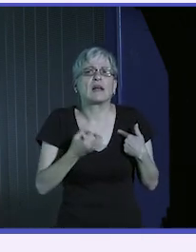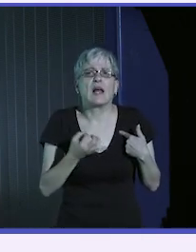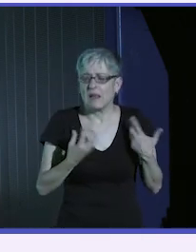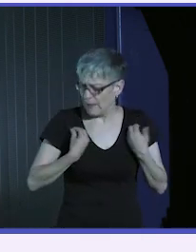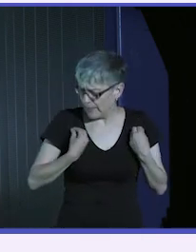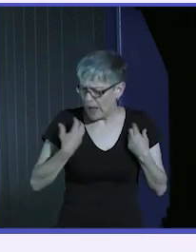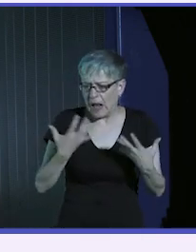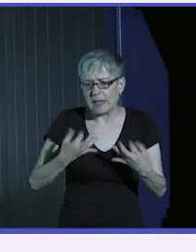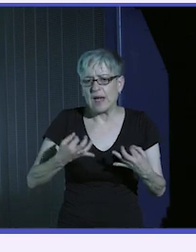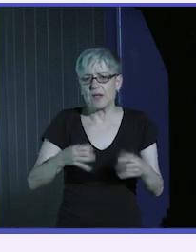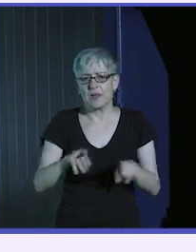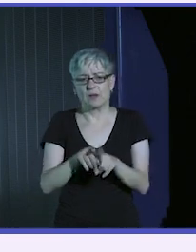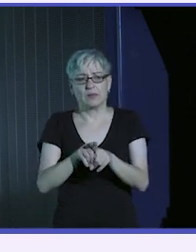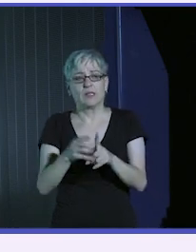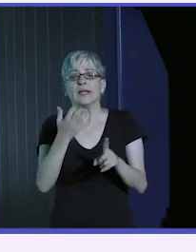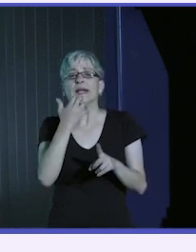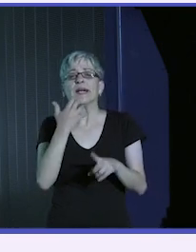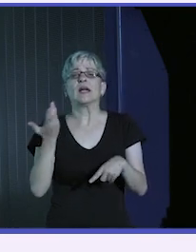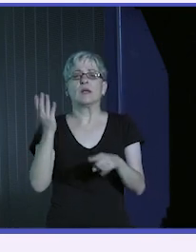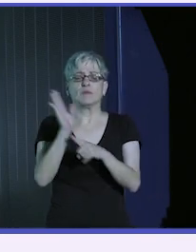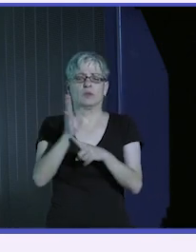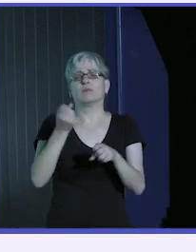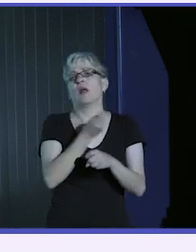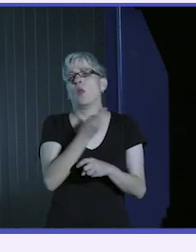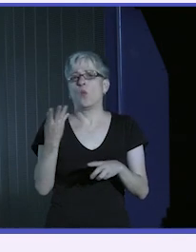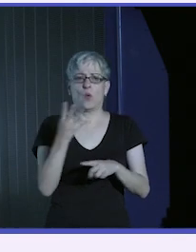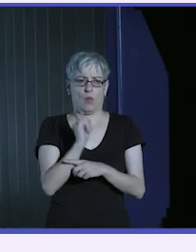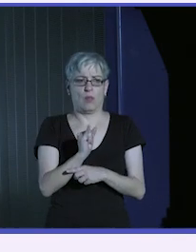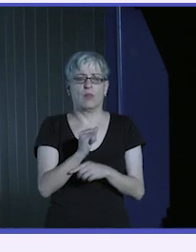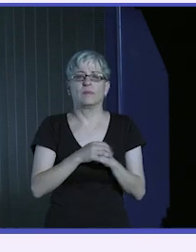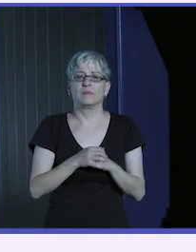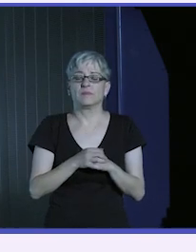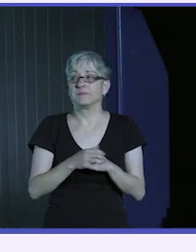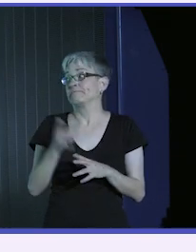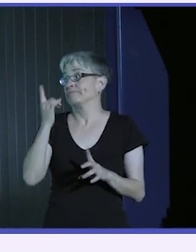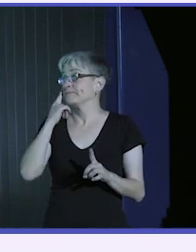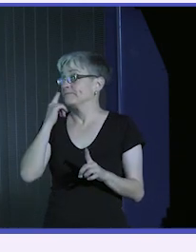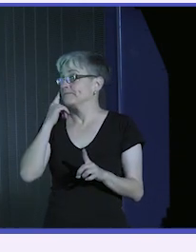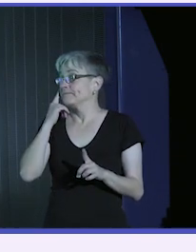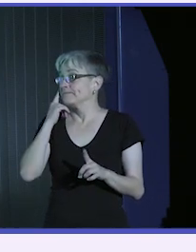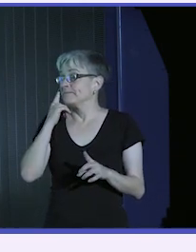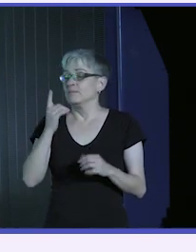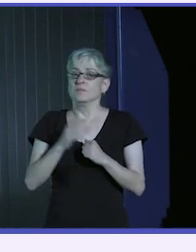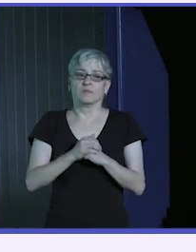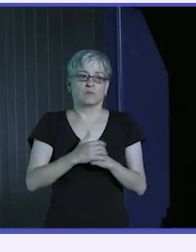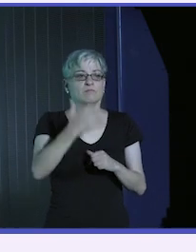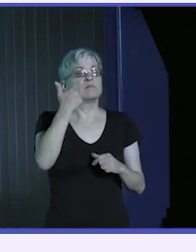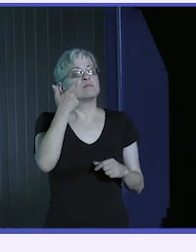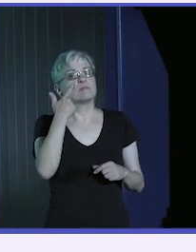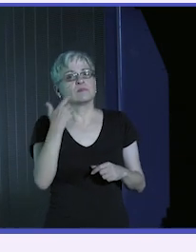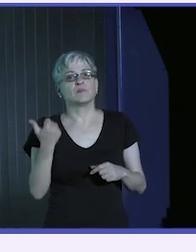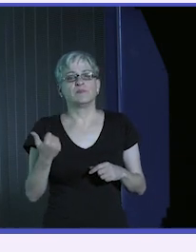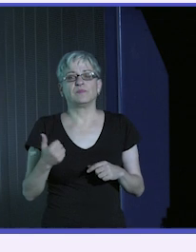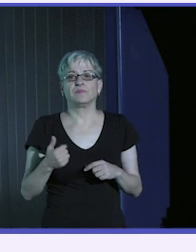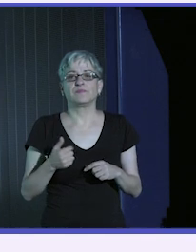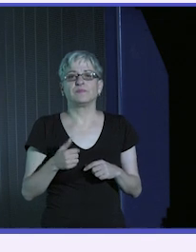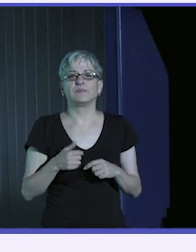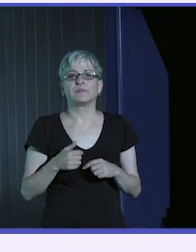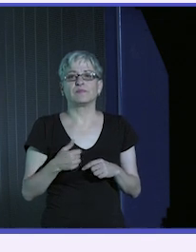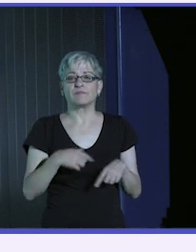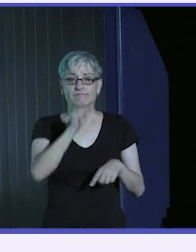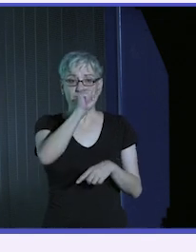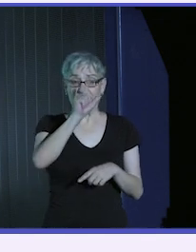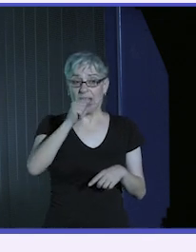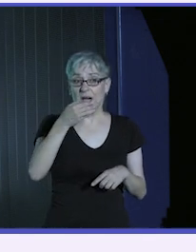la vida real? Entonces, Diego nos va a contar un poco cómo podemos hacerlo. Pues vamos a ello. Bueno, este caso de uso lo ha contado antes en la keynote